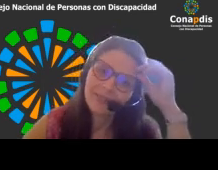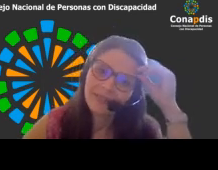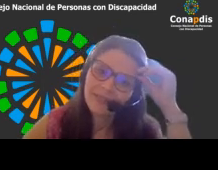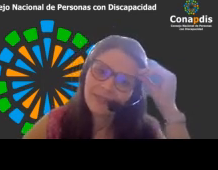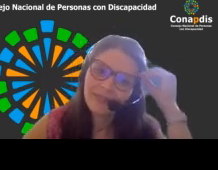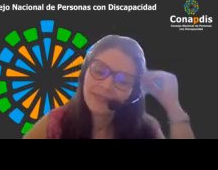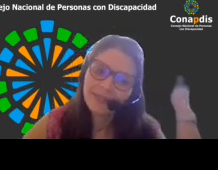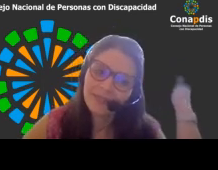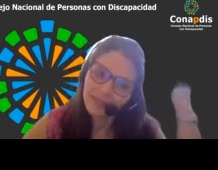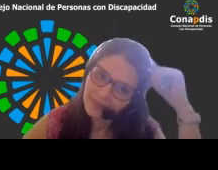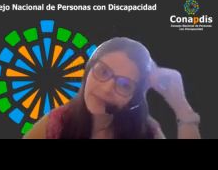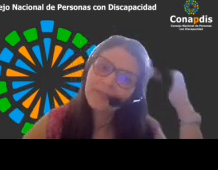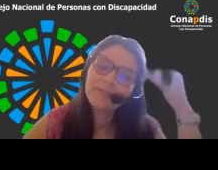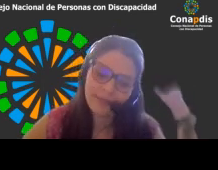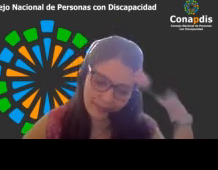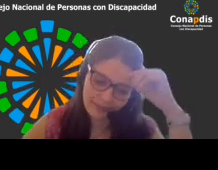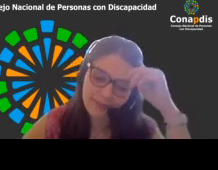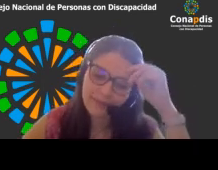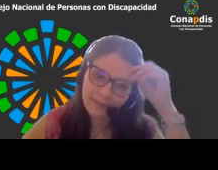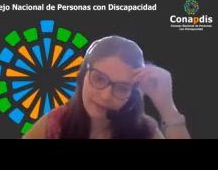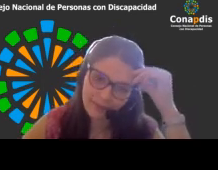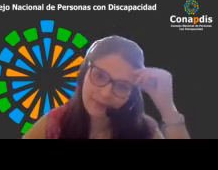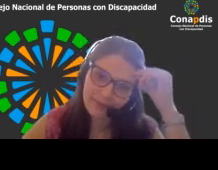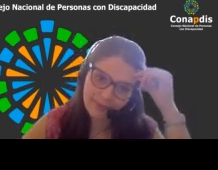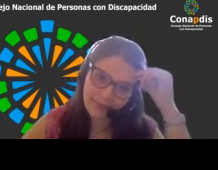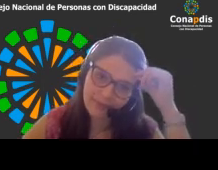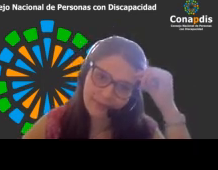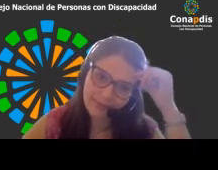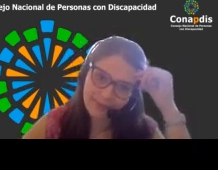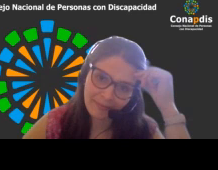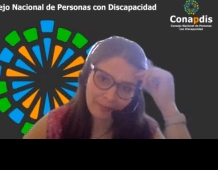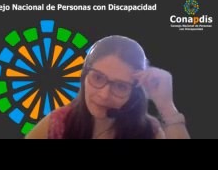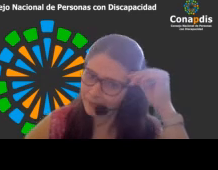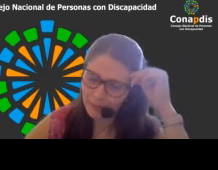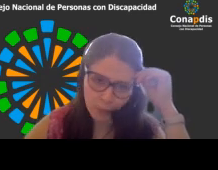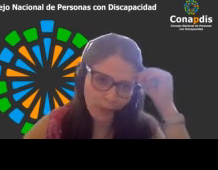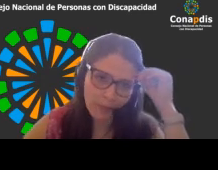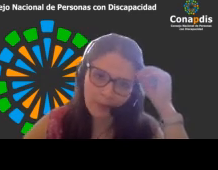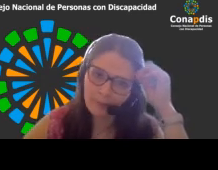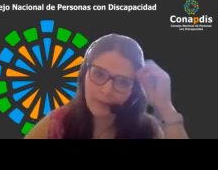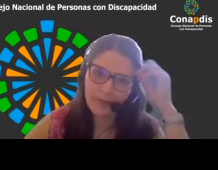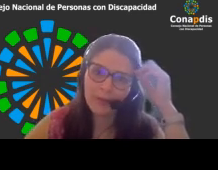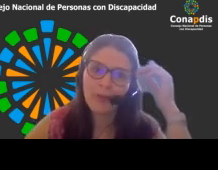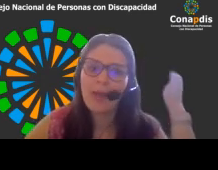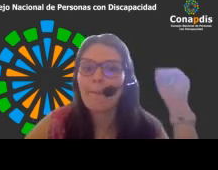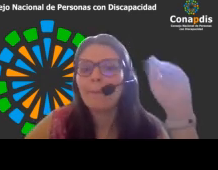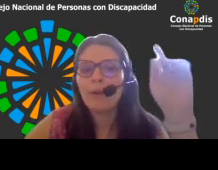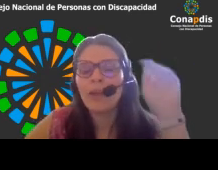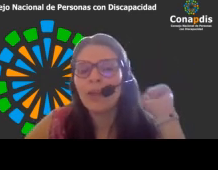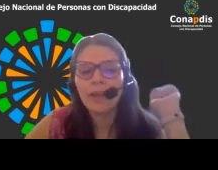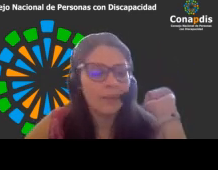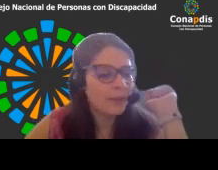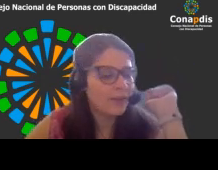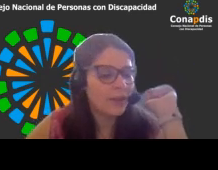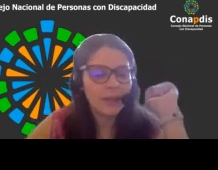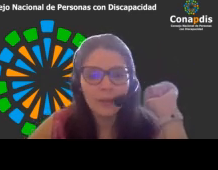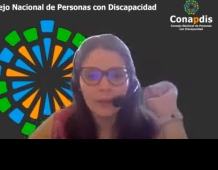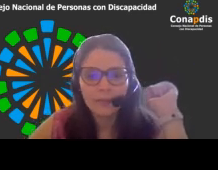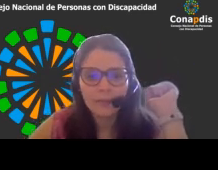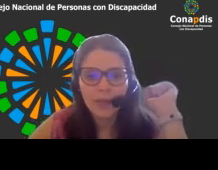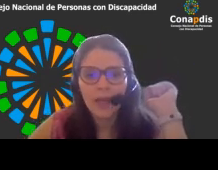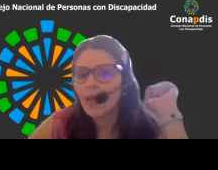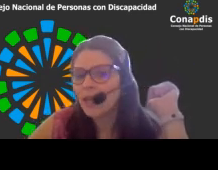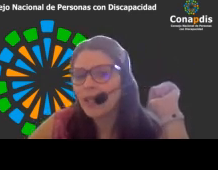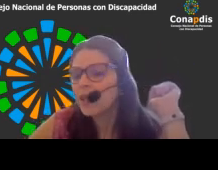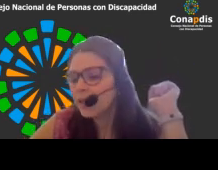condición Priscila nos dice Sí ella puede hacer lo que quiera hacer súper perfecto pero aquí hay que pensar